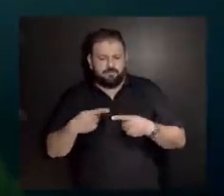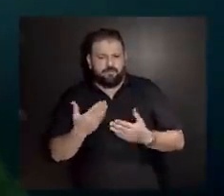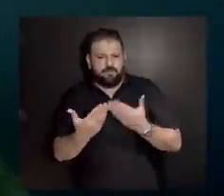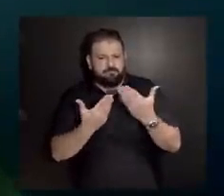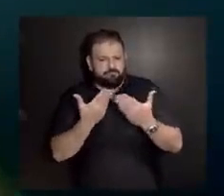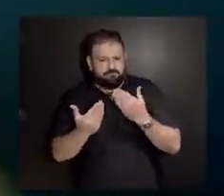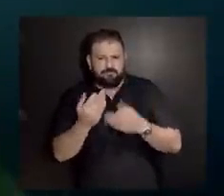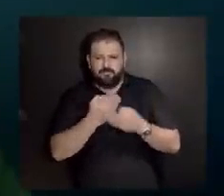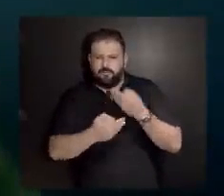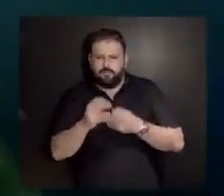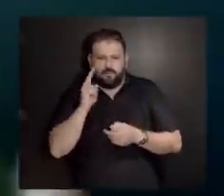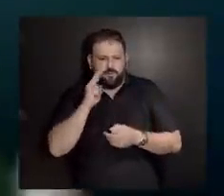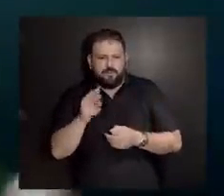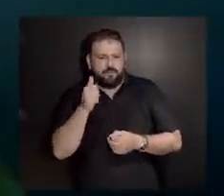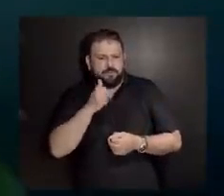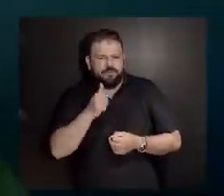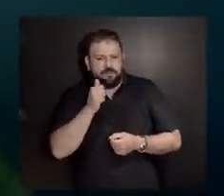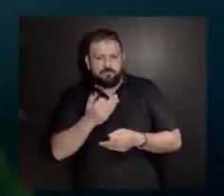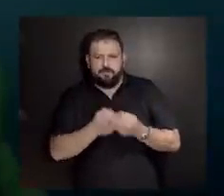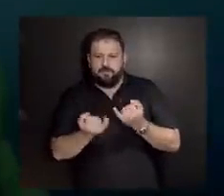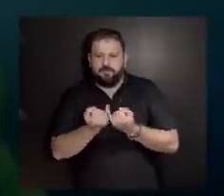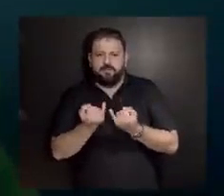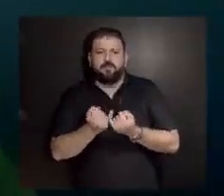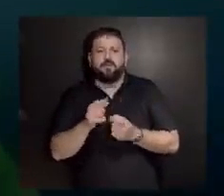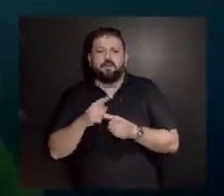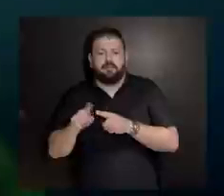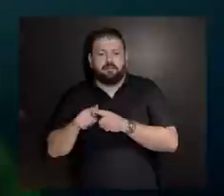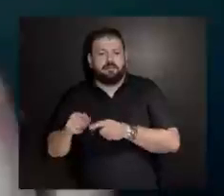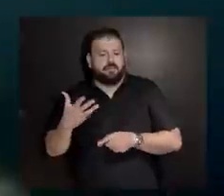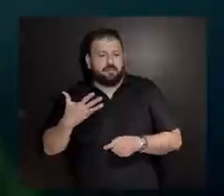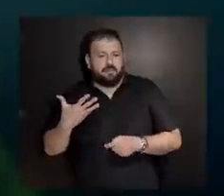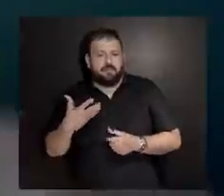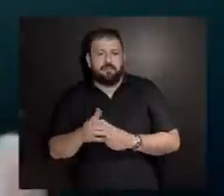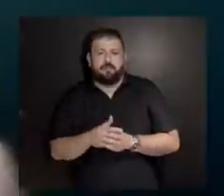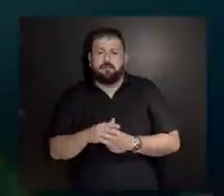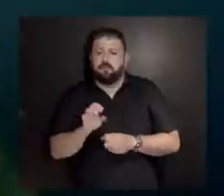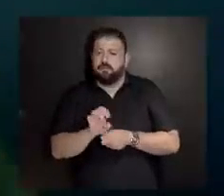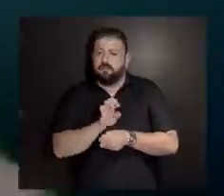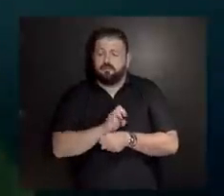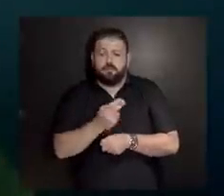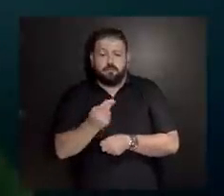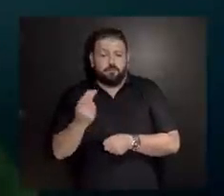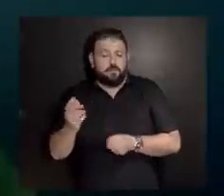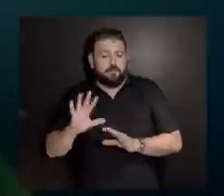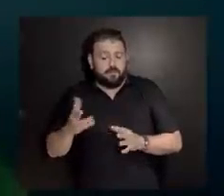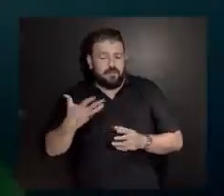pues viendo cuáles son las demás características que ustedes tienen. Entonces, este es el tema de